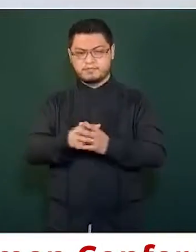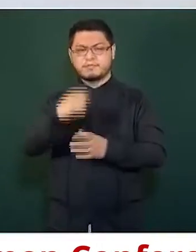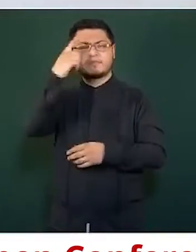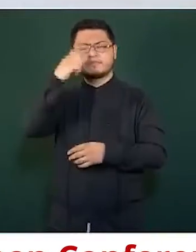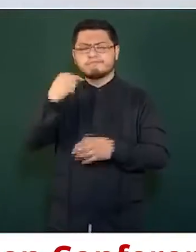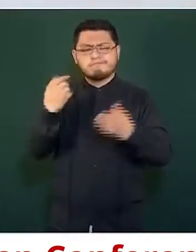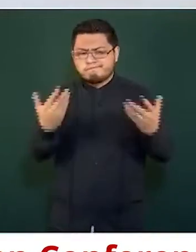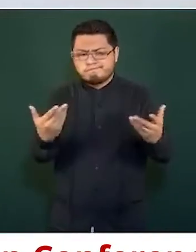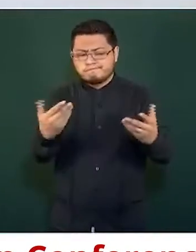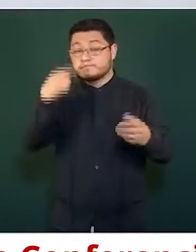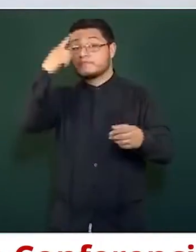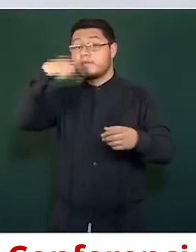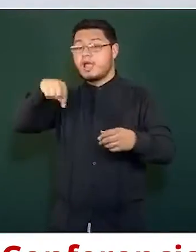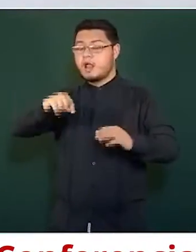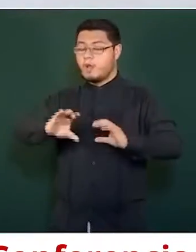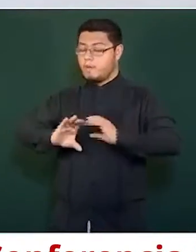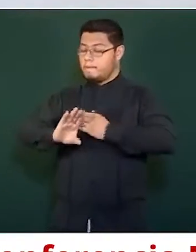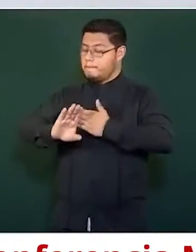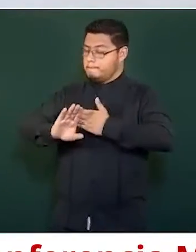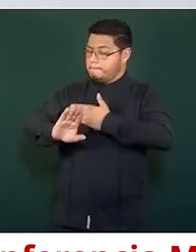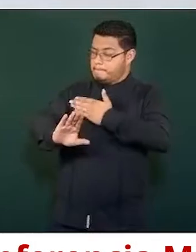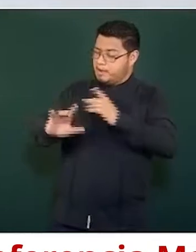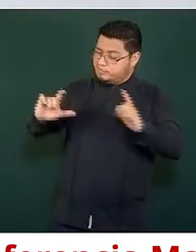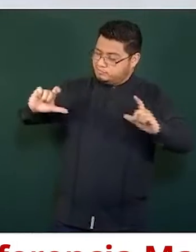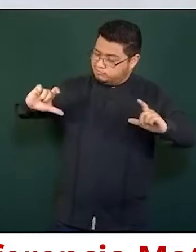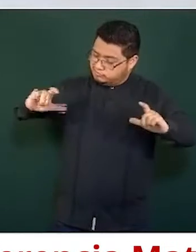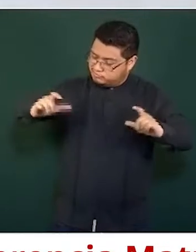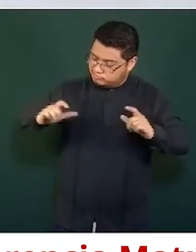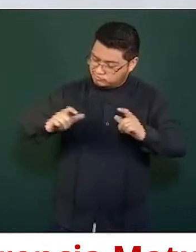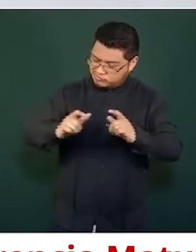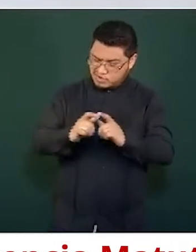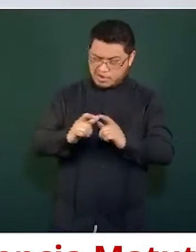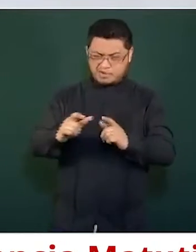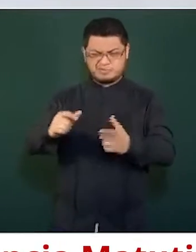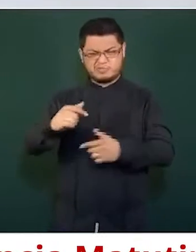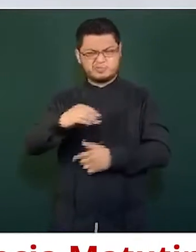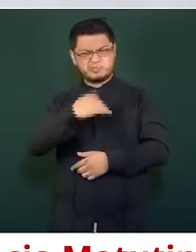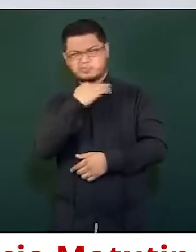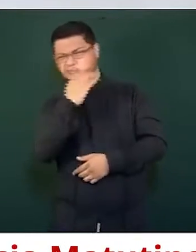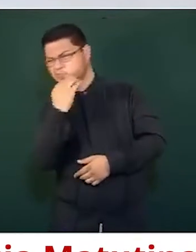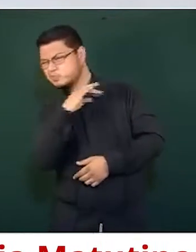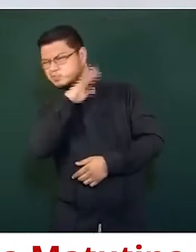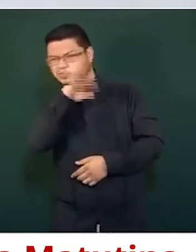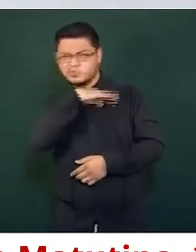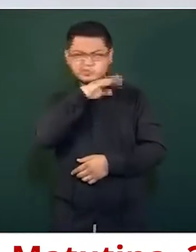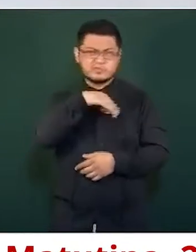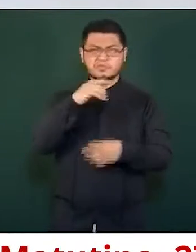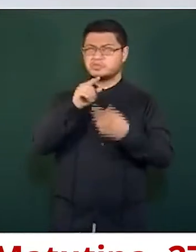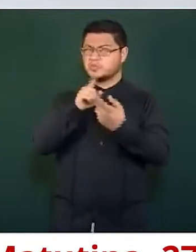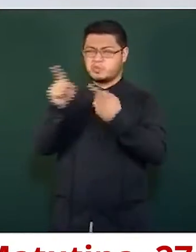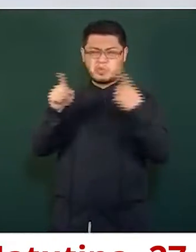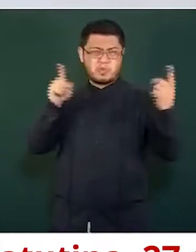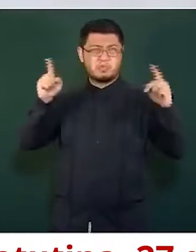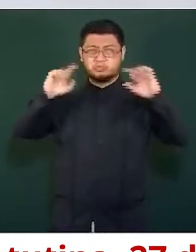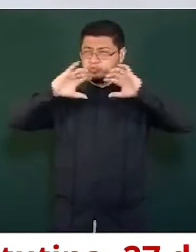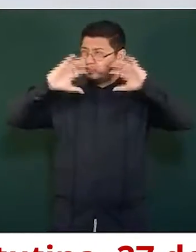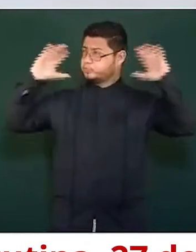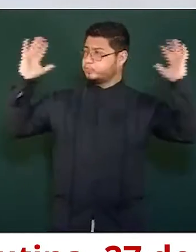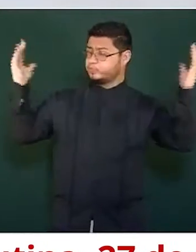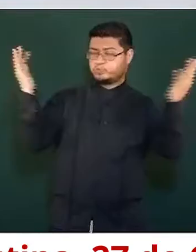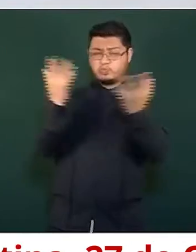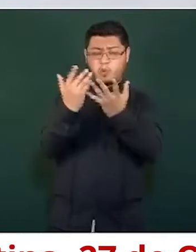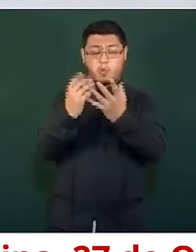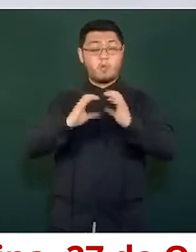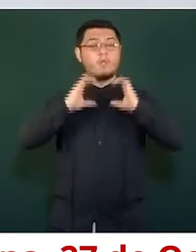las emisiones de gases de efecto invernadero y